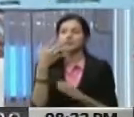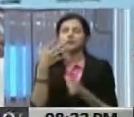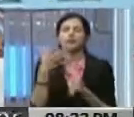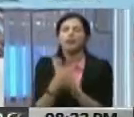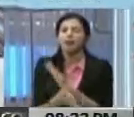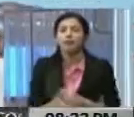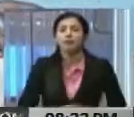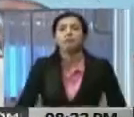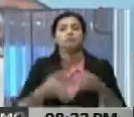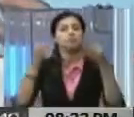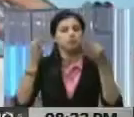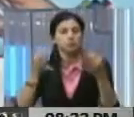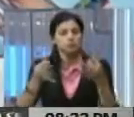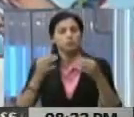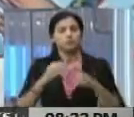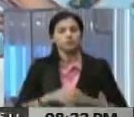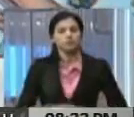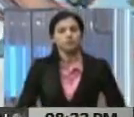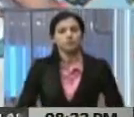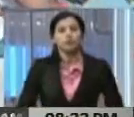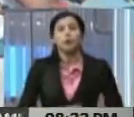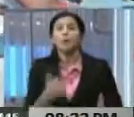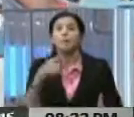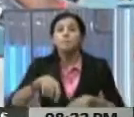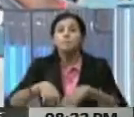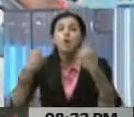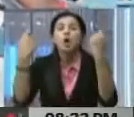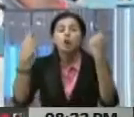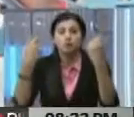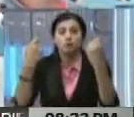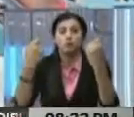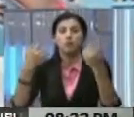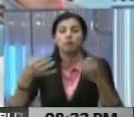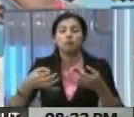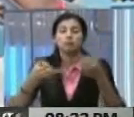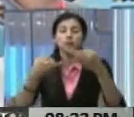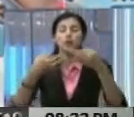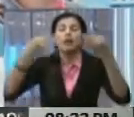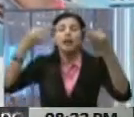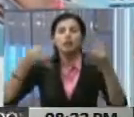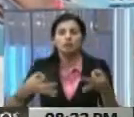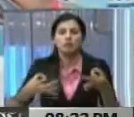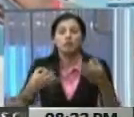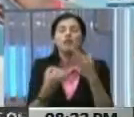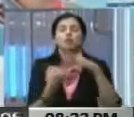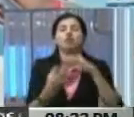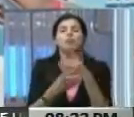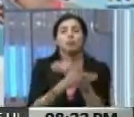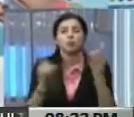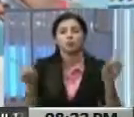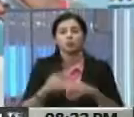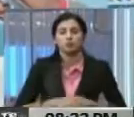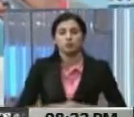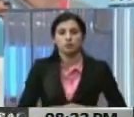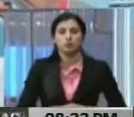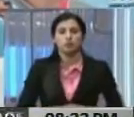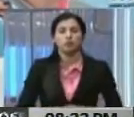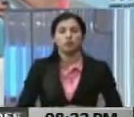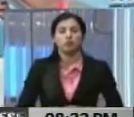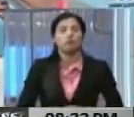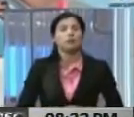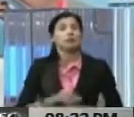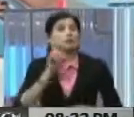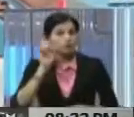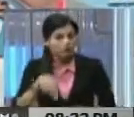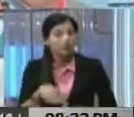manera definitiva y absoluta una violación a la institucionalidad democrática, a la institucionalidad democrática